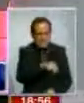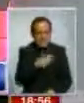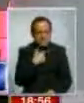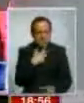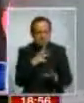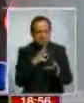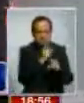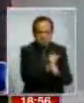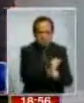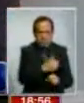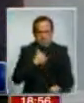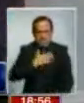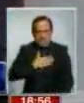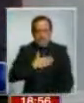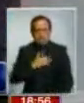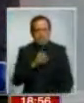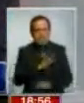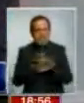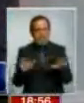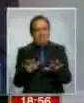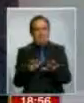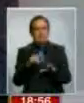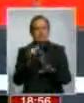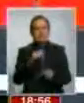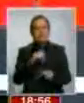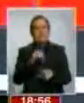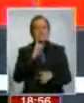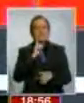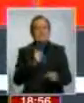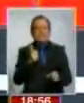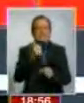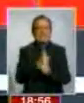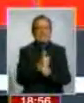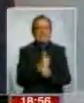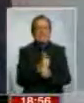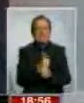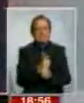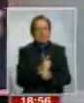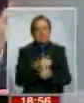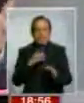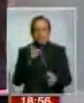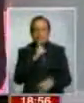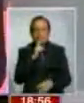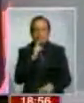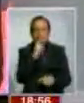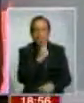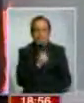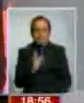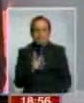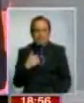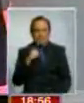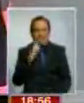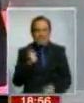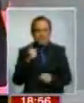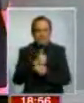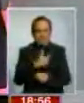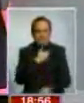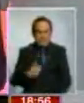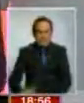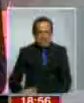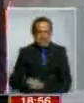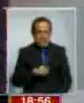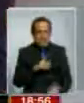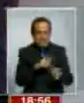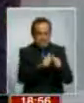apoderarme del partido. Te puedo asegurar eso. ¿Qué características debería tener su sucesor? Ya tenemos que ir cerrando. Sucesor mío, nuestro, de la